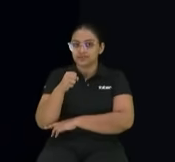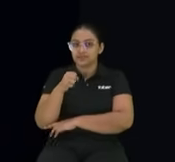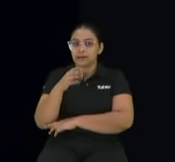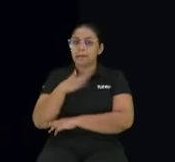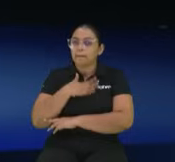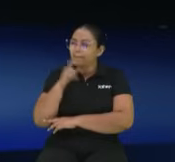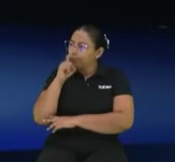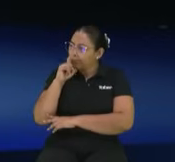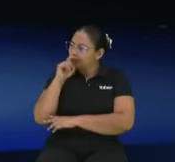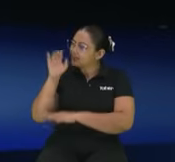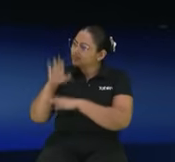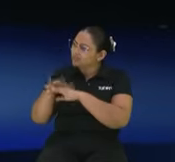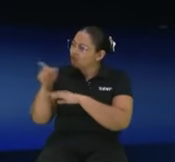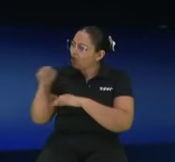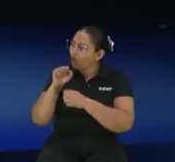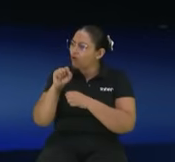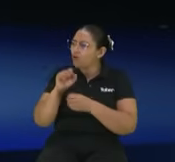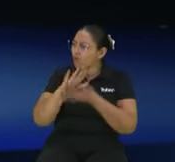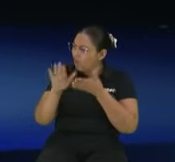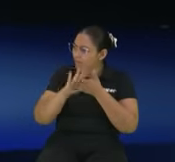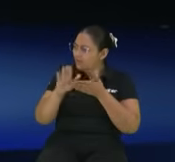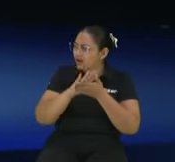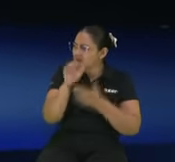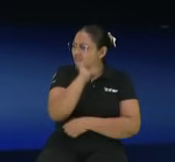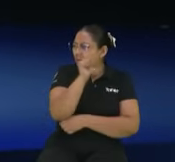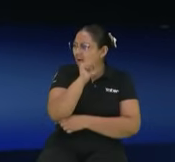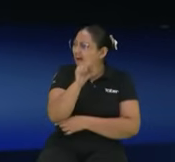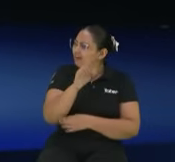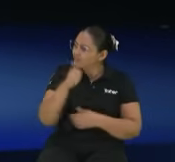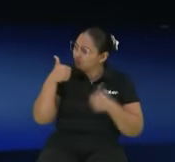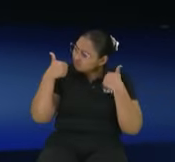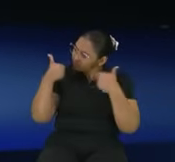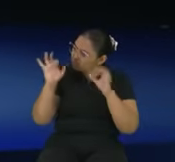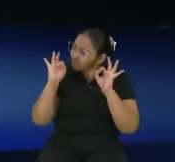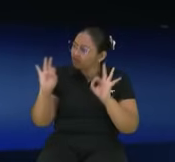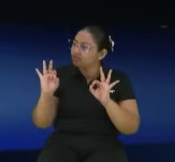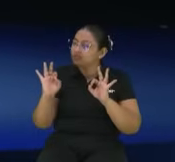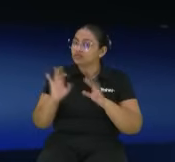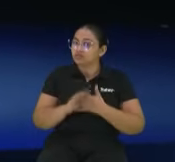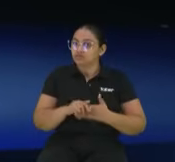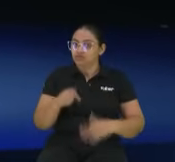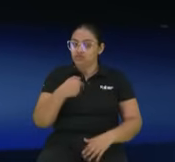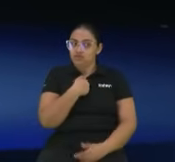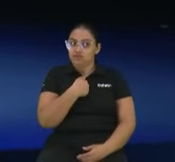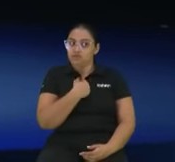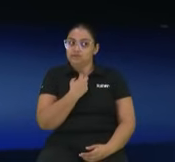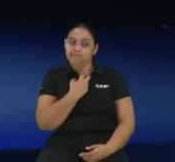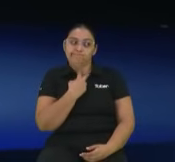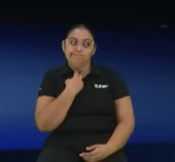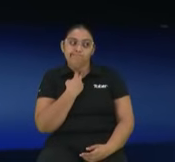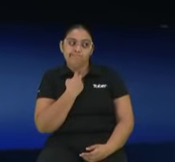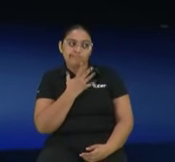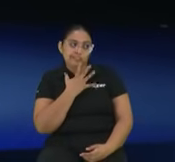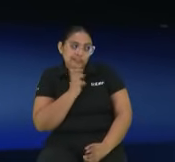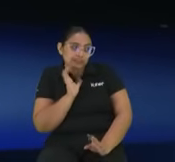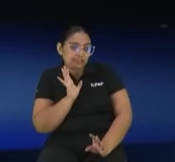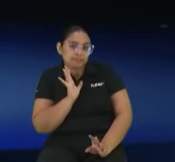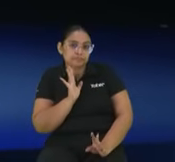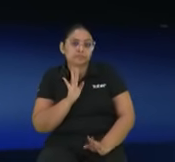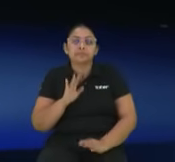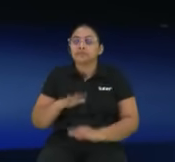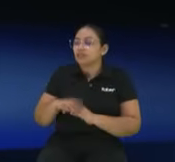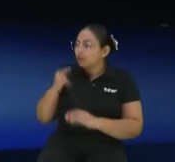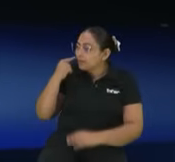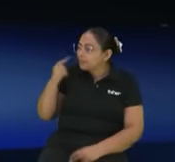un buen hijo sácate un buen carro hombre ahí andas con carro meter ya cuando vea que yo no quería me decía Mira Hagamos una cosa